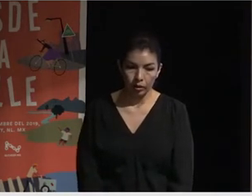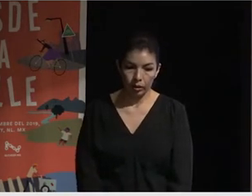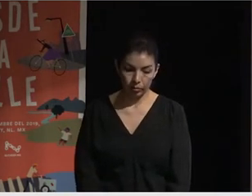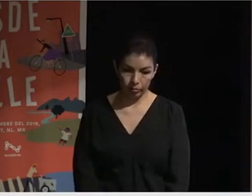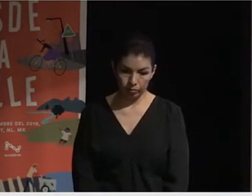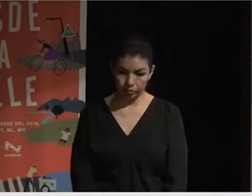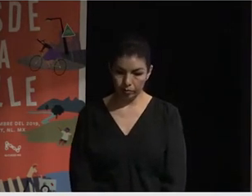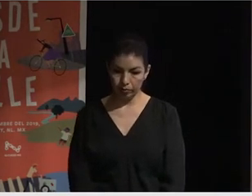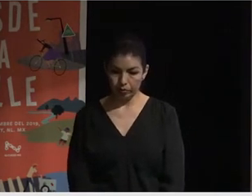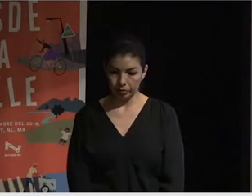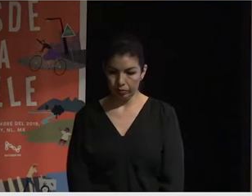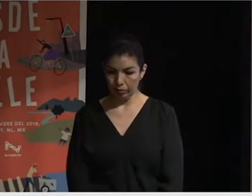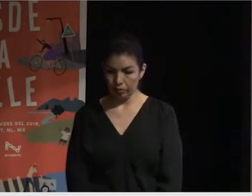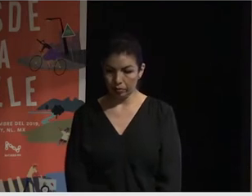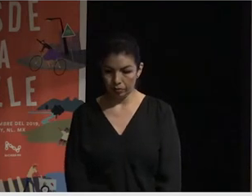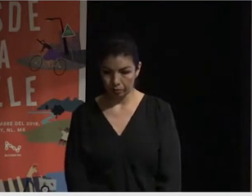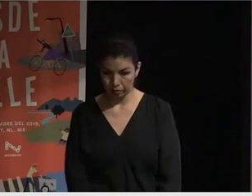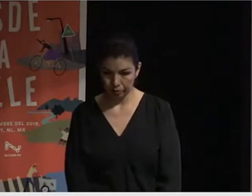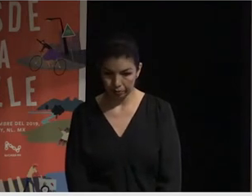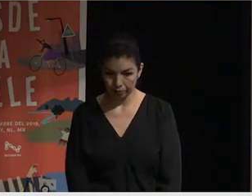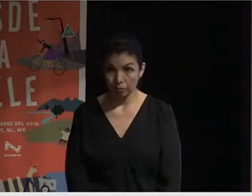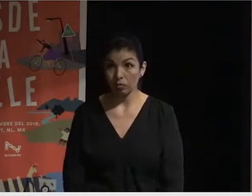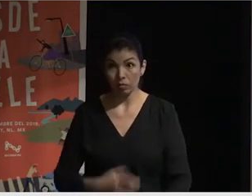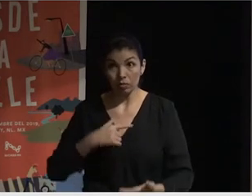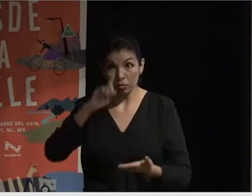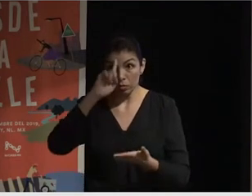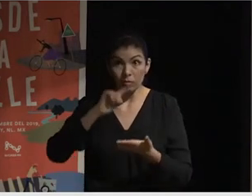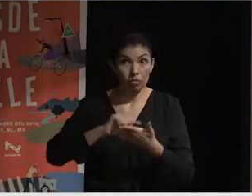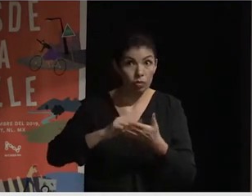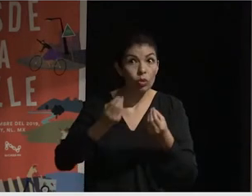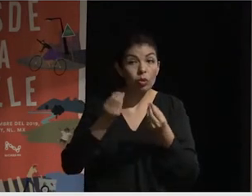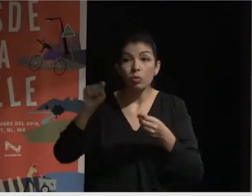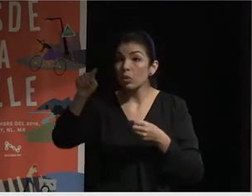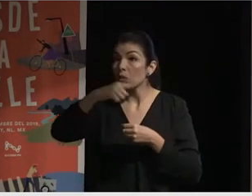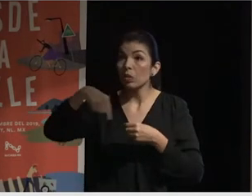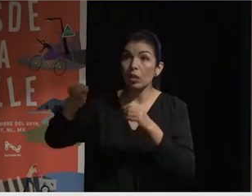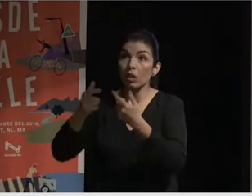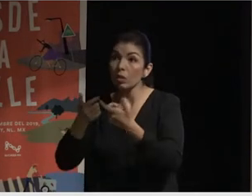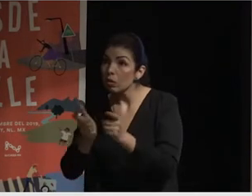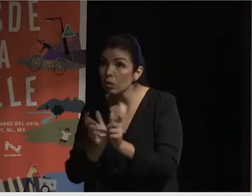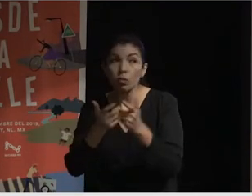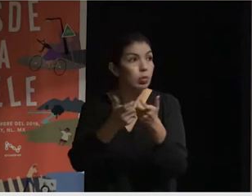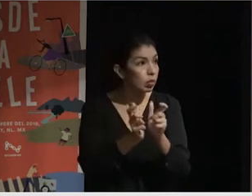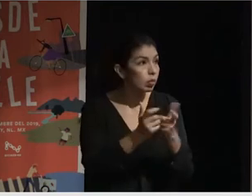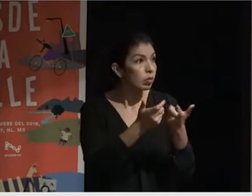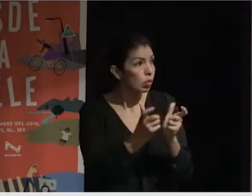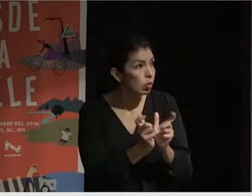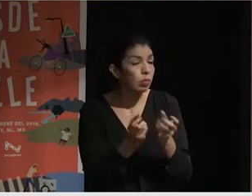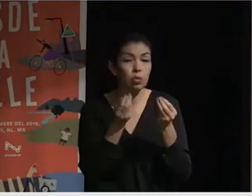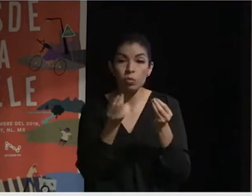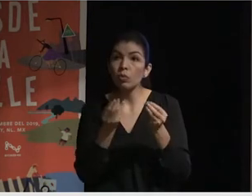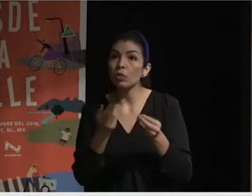que muchos de los colectivos, de las personas que estamos aquí, estuvimos trabajando desde hace 12 años